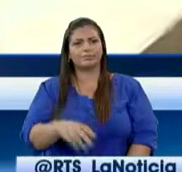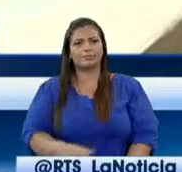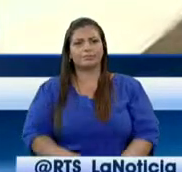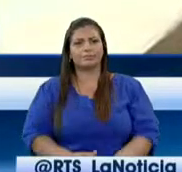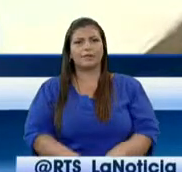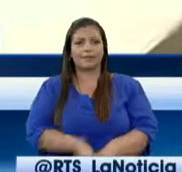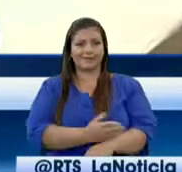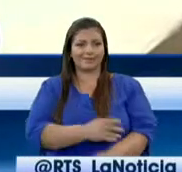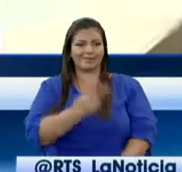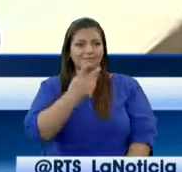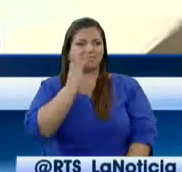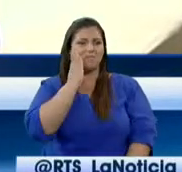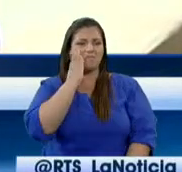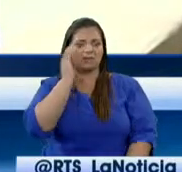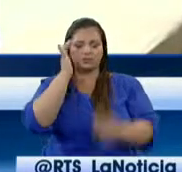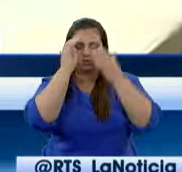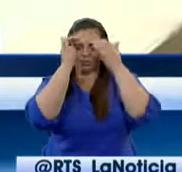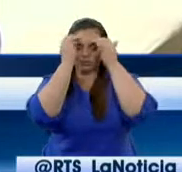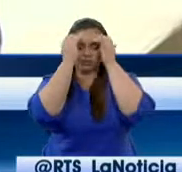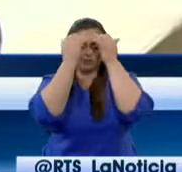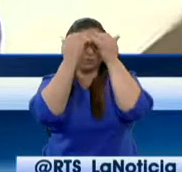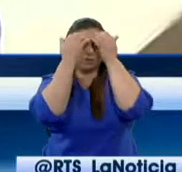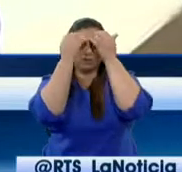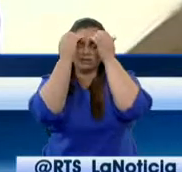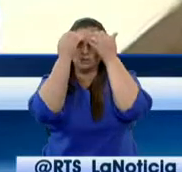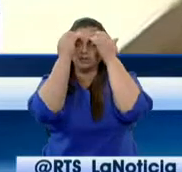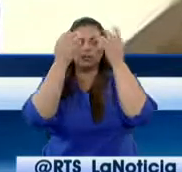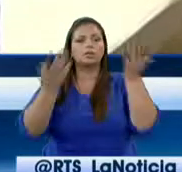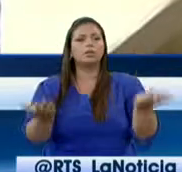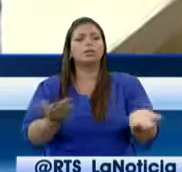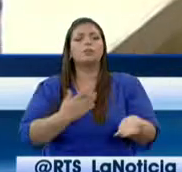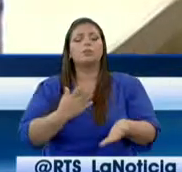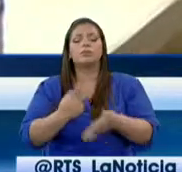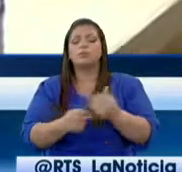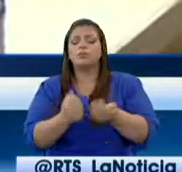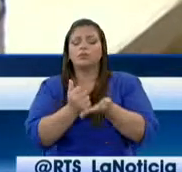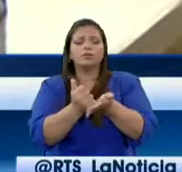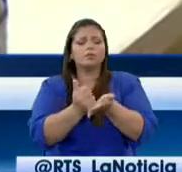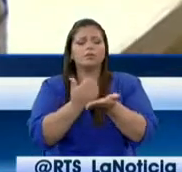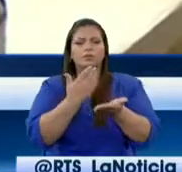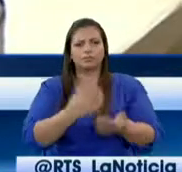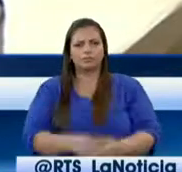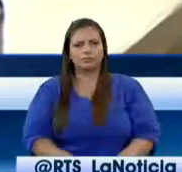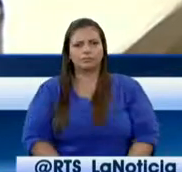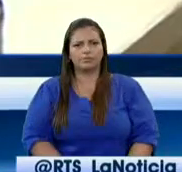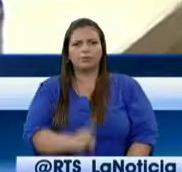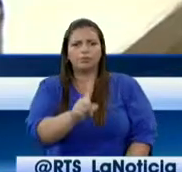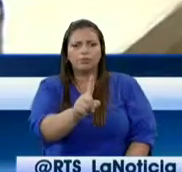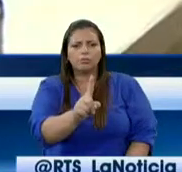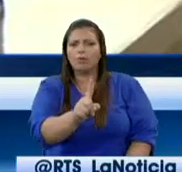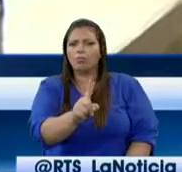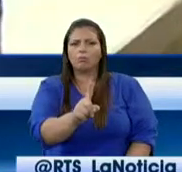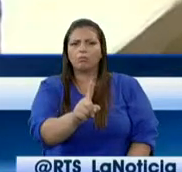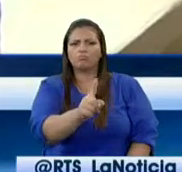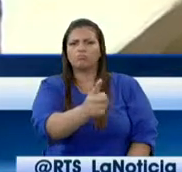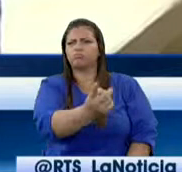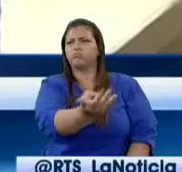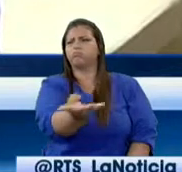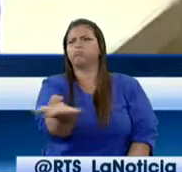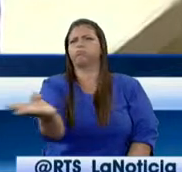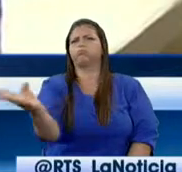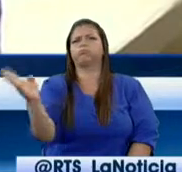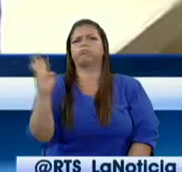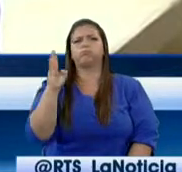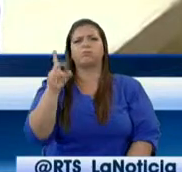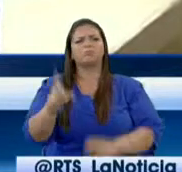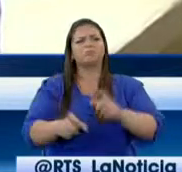familia desesperada. Hay muchos. No es uno, son muchísimos los dramas que vivimos y que vemos, conocemos a diario de este tipo